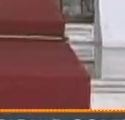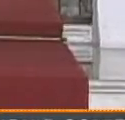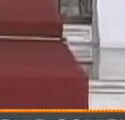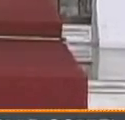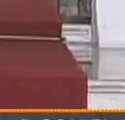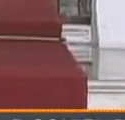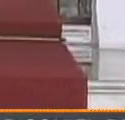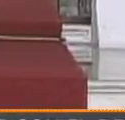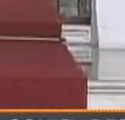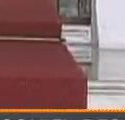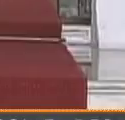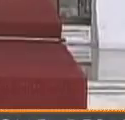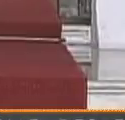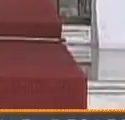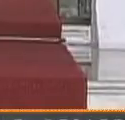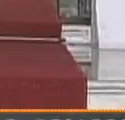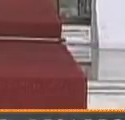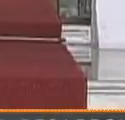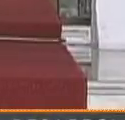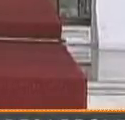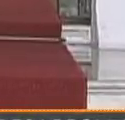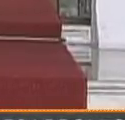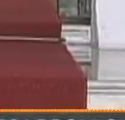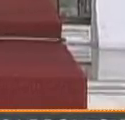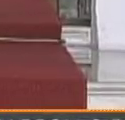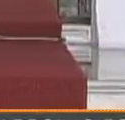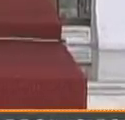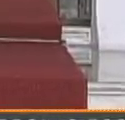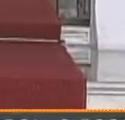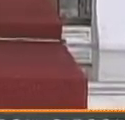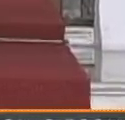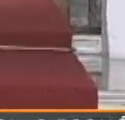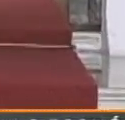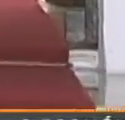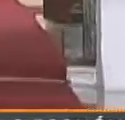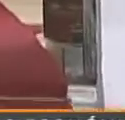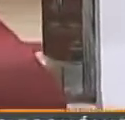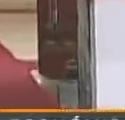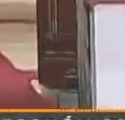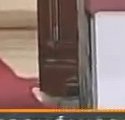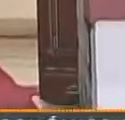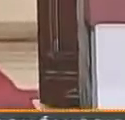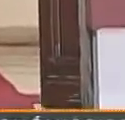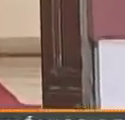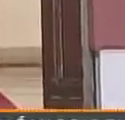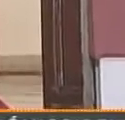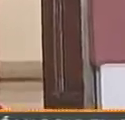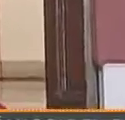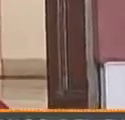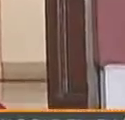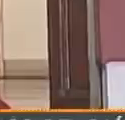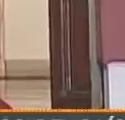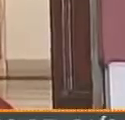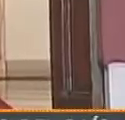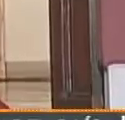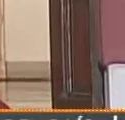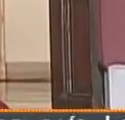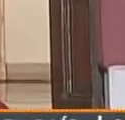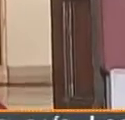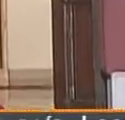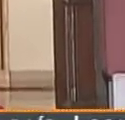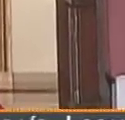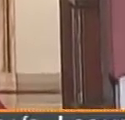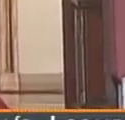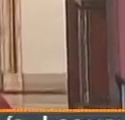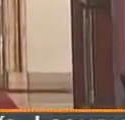Nosotros seguimos transmitiendo en vivo desde el Palacio de Miraflores. Importante información se ha generado el día de hoy acá en el Palacio de Gobierno. En este